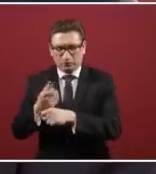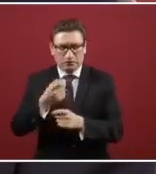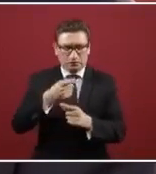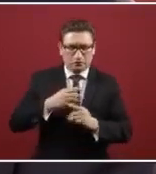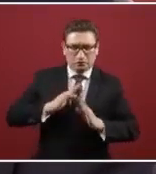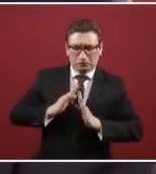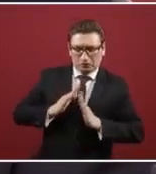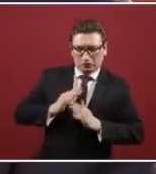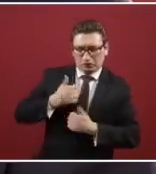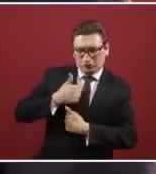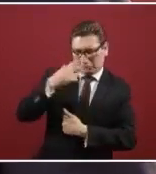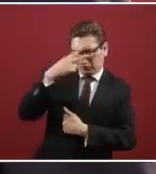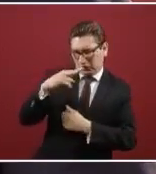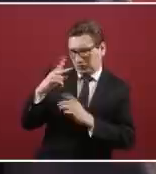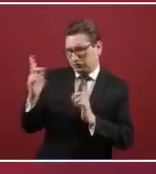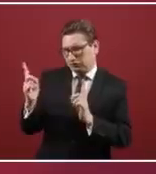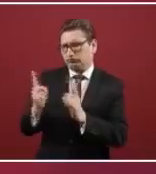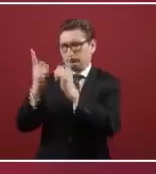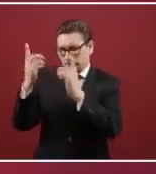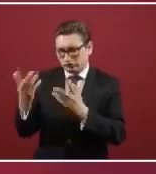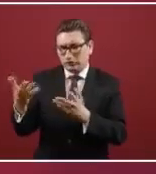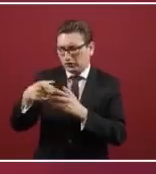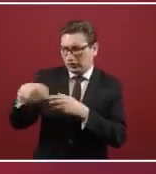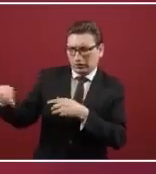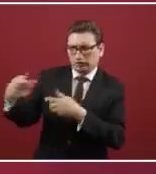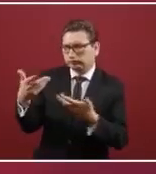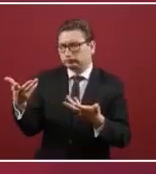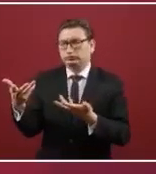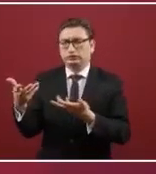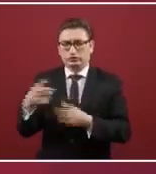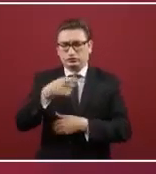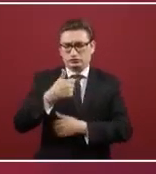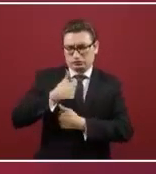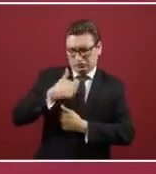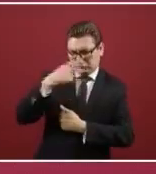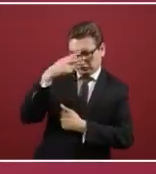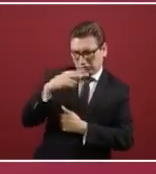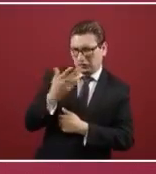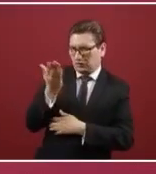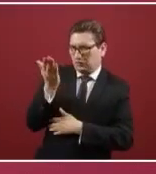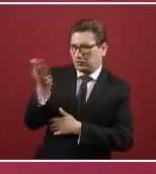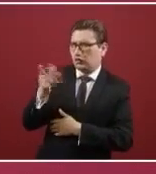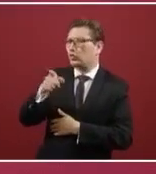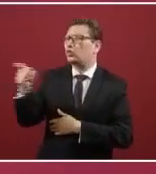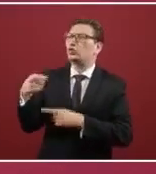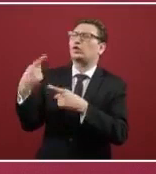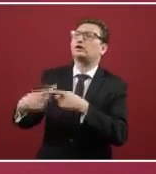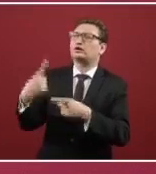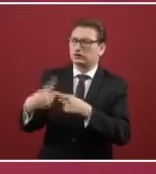soldados mexicanos. Los soldados mexicanos pidieron que se